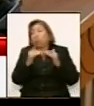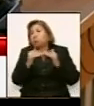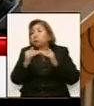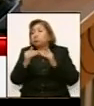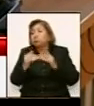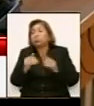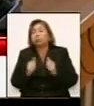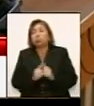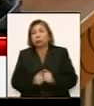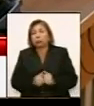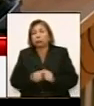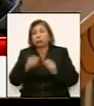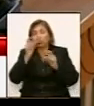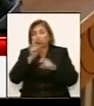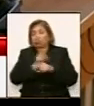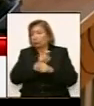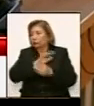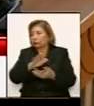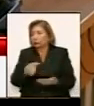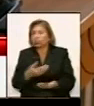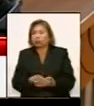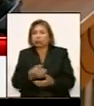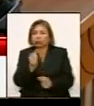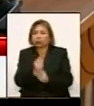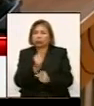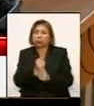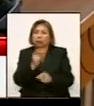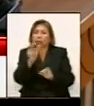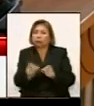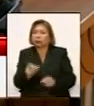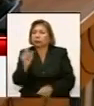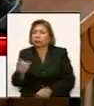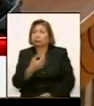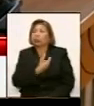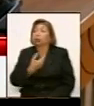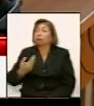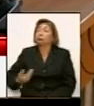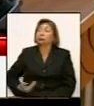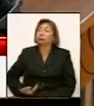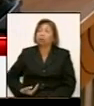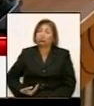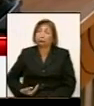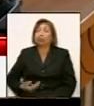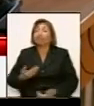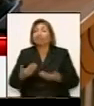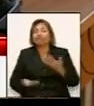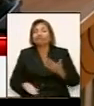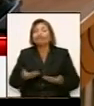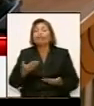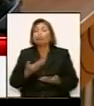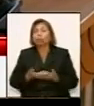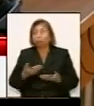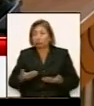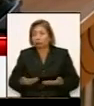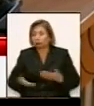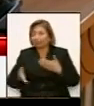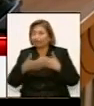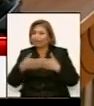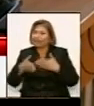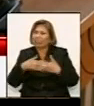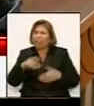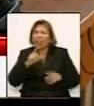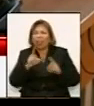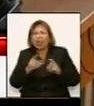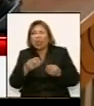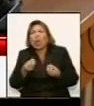poder capacitar a todos los funcionarios públicos en este tema. Hemos tenido muchos casos que se nos acercan preguntando,